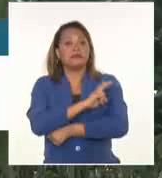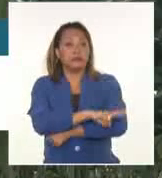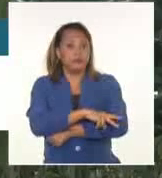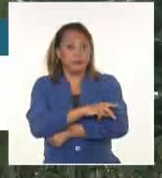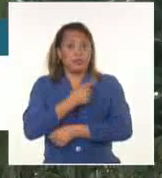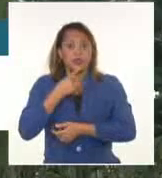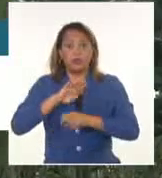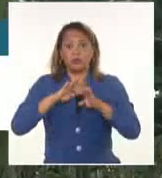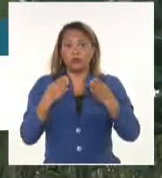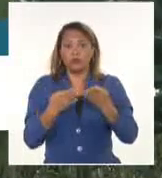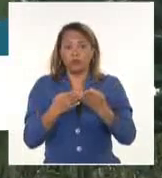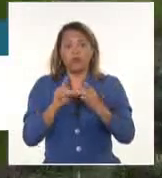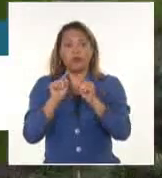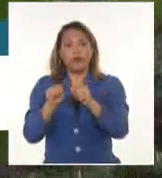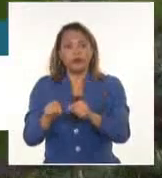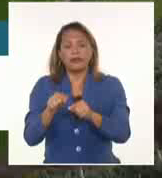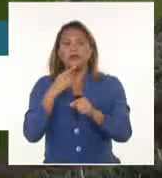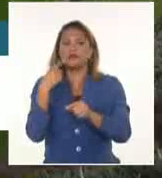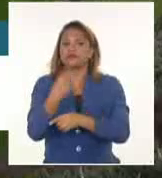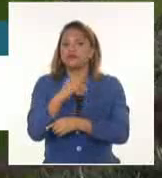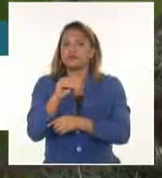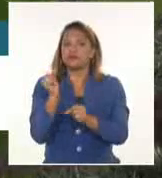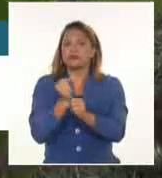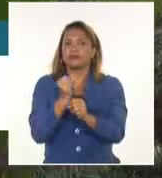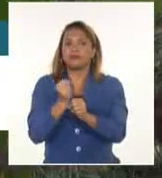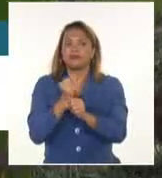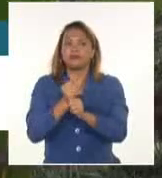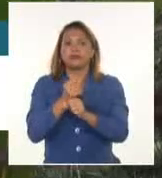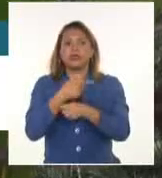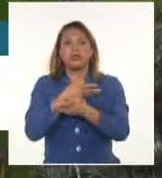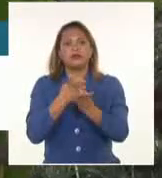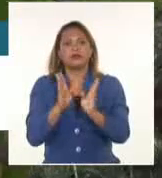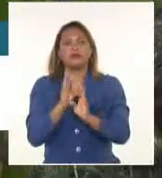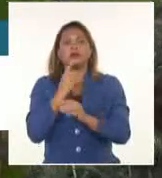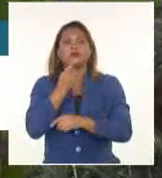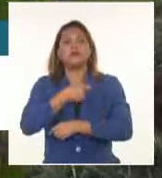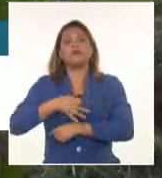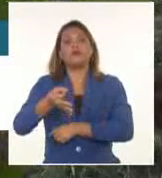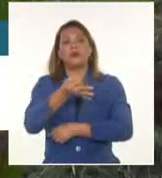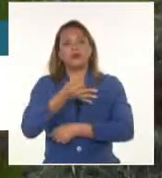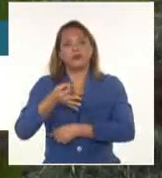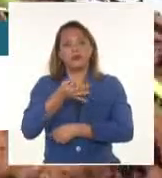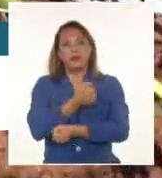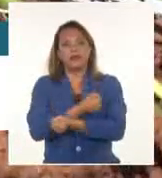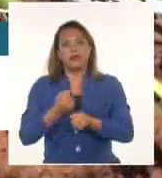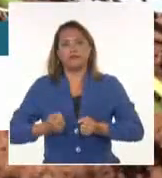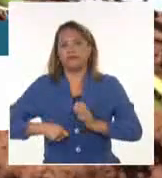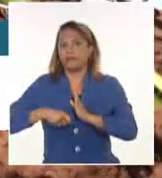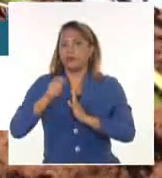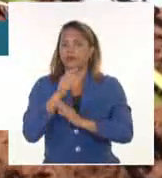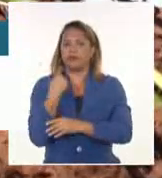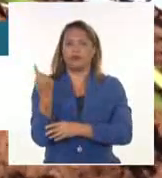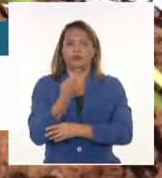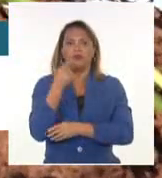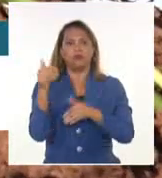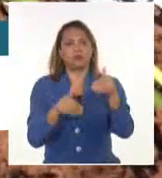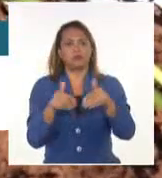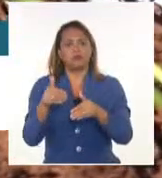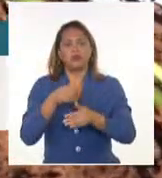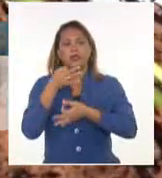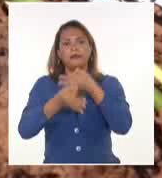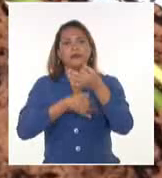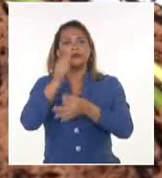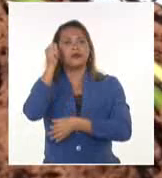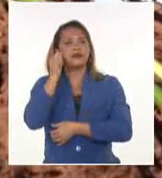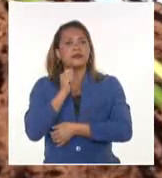Ser ejemplo de buenas prácticas en el país en el autoabastecimiento municipal con el esfuerzo permanente de todos. Así lo confirmó este sábado el